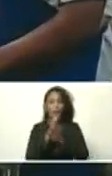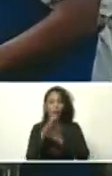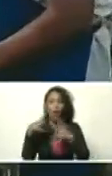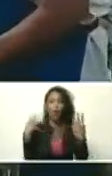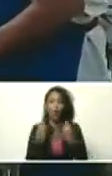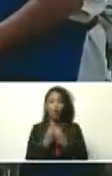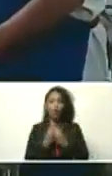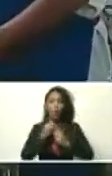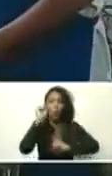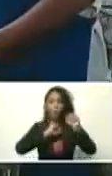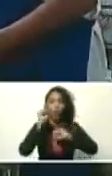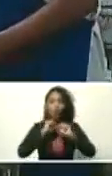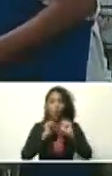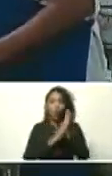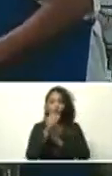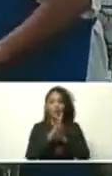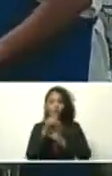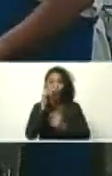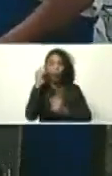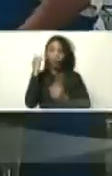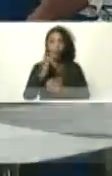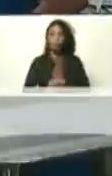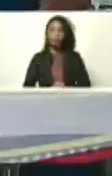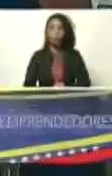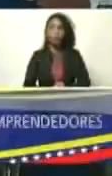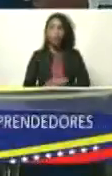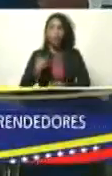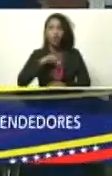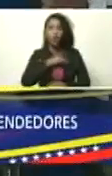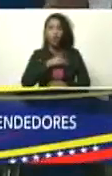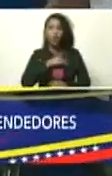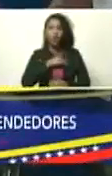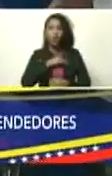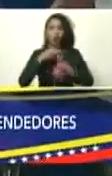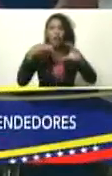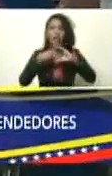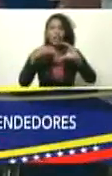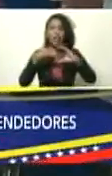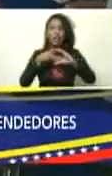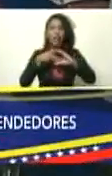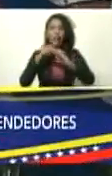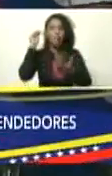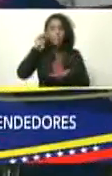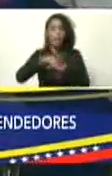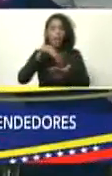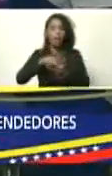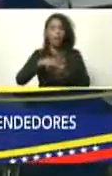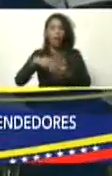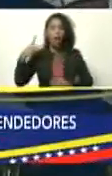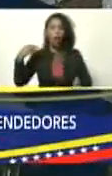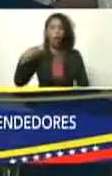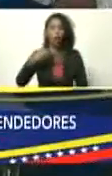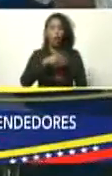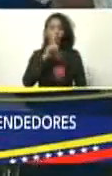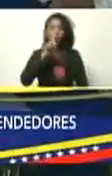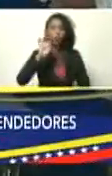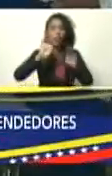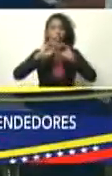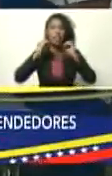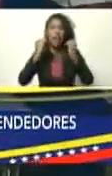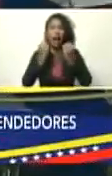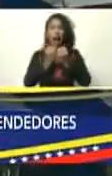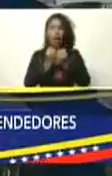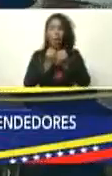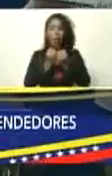motor emprendimiento, con emprendedores y emprendedores. Estamos en el INSES Miranda, en Los Cortijos, en una de las aulas de clase de